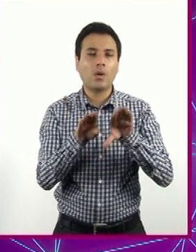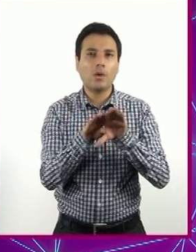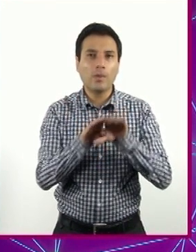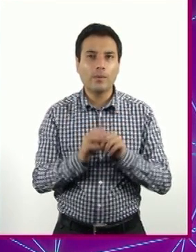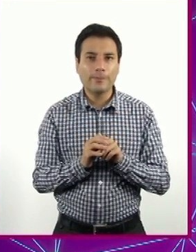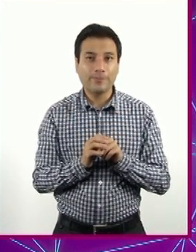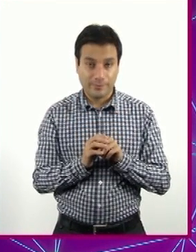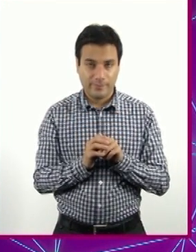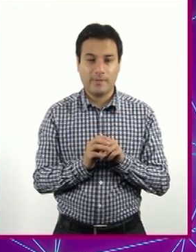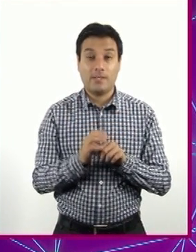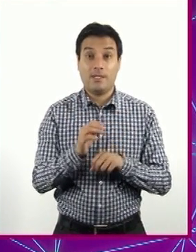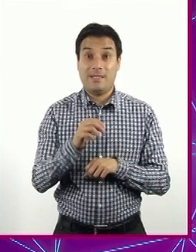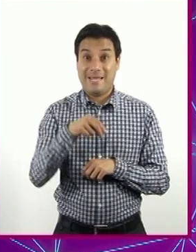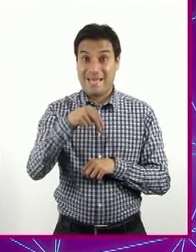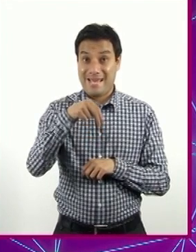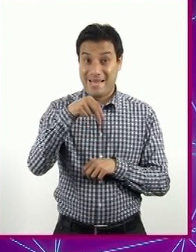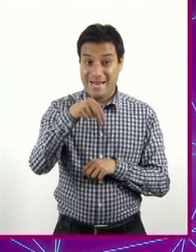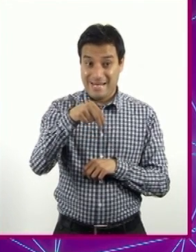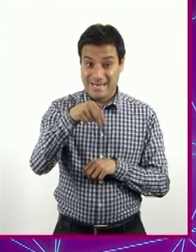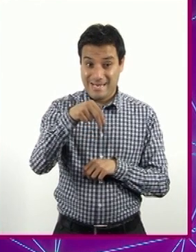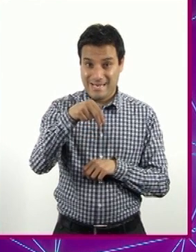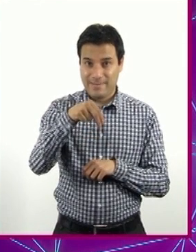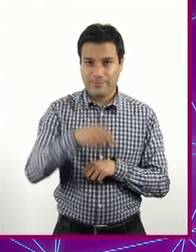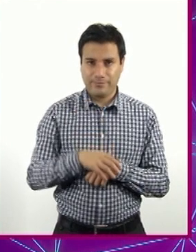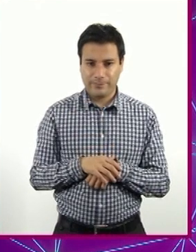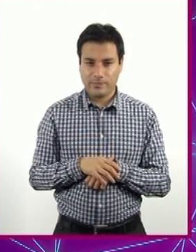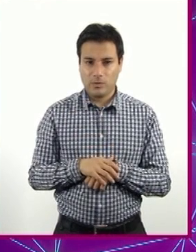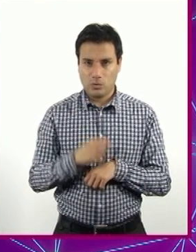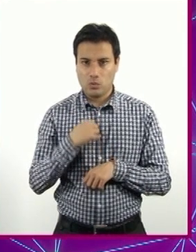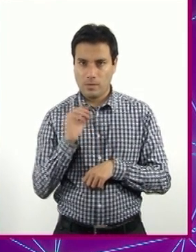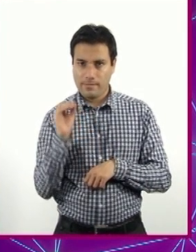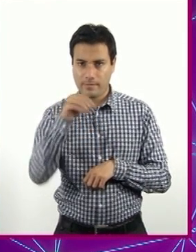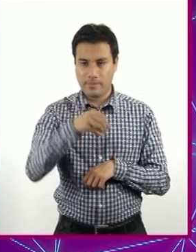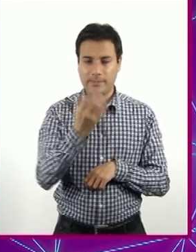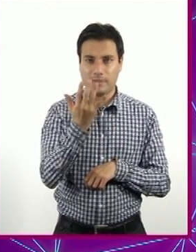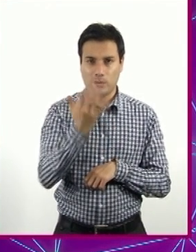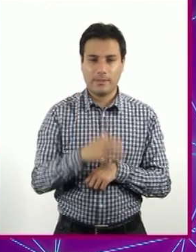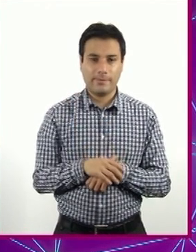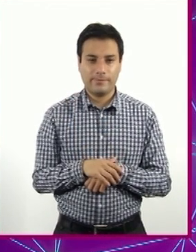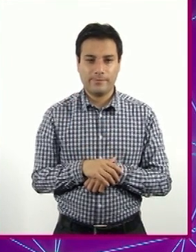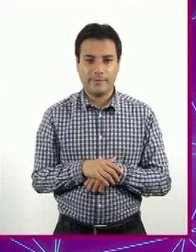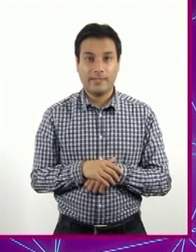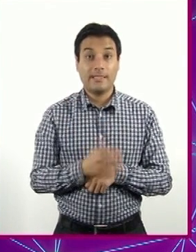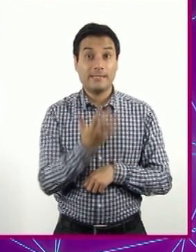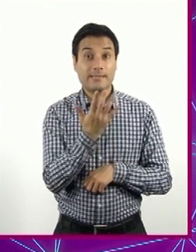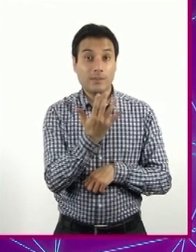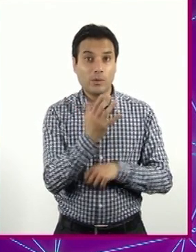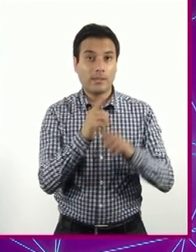sustituir 50 en la expresión algebraica, quedando